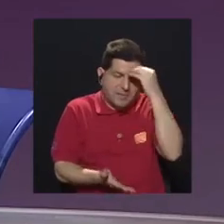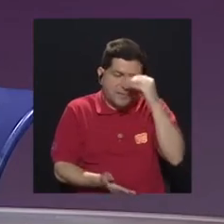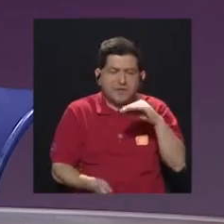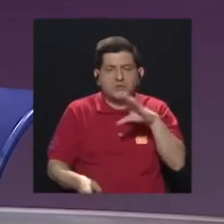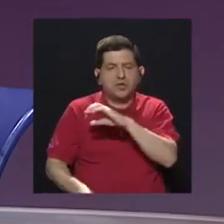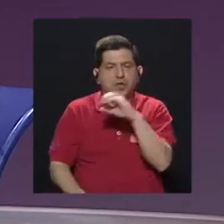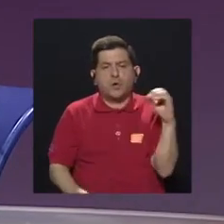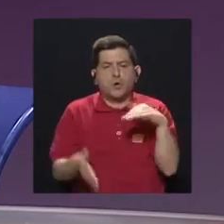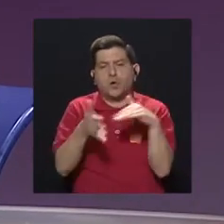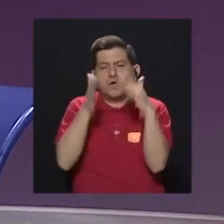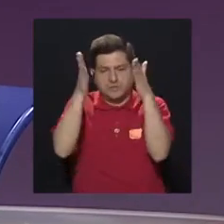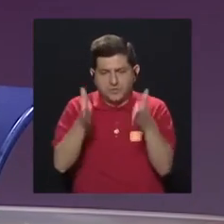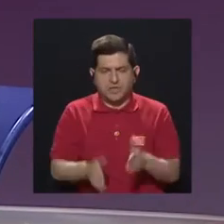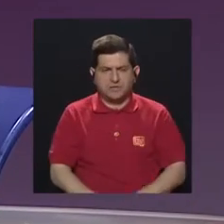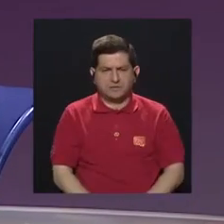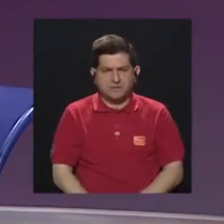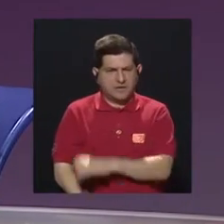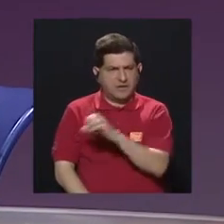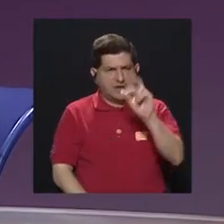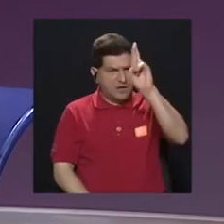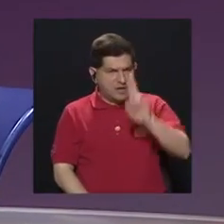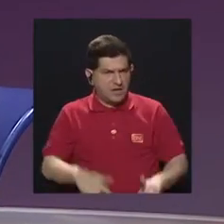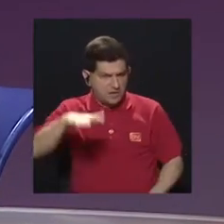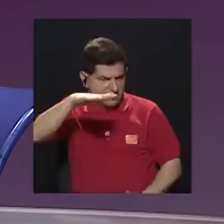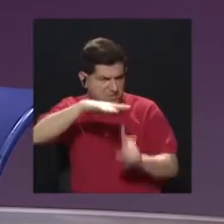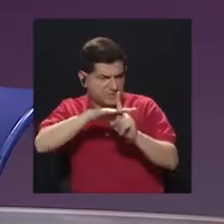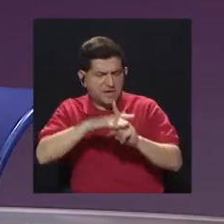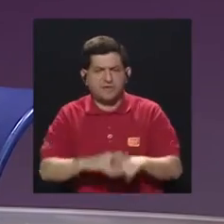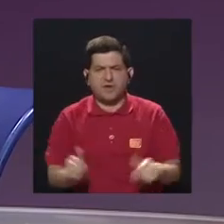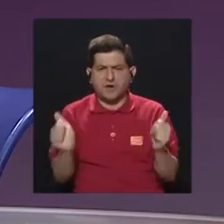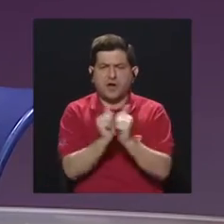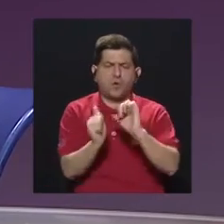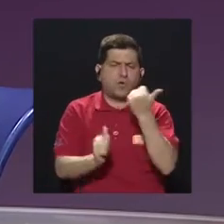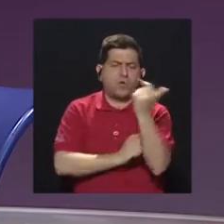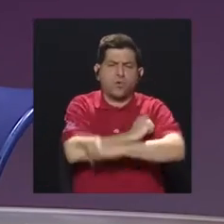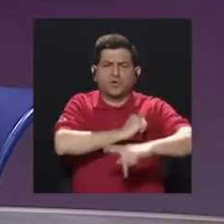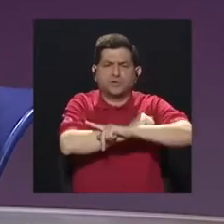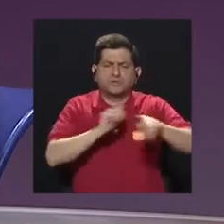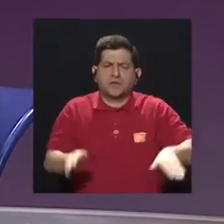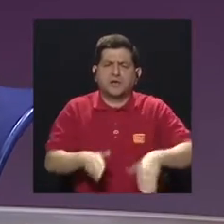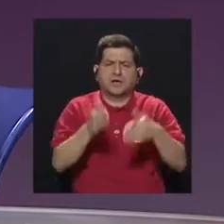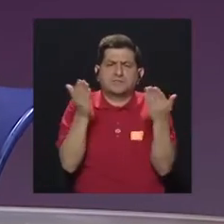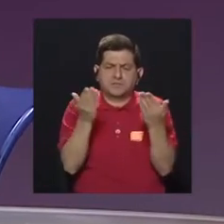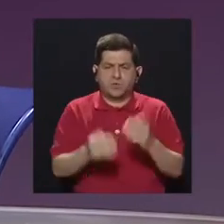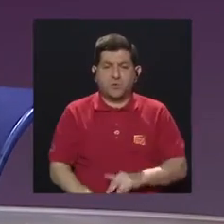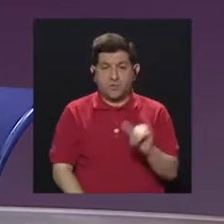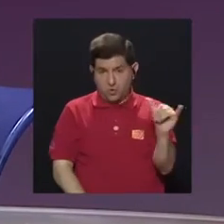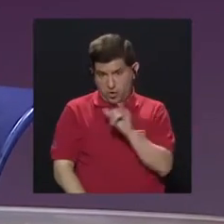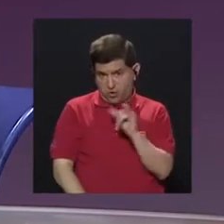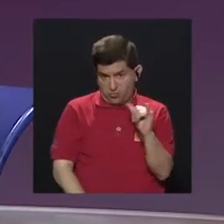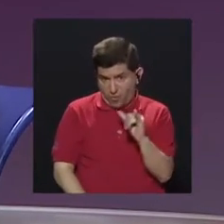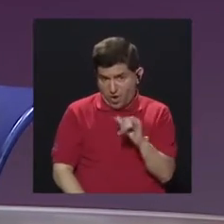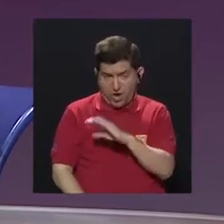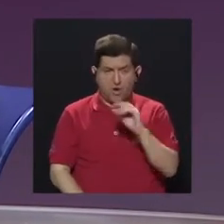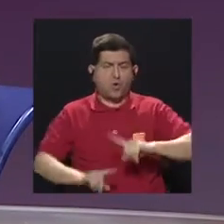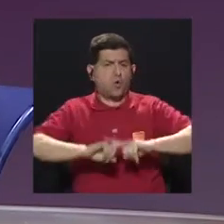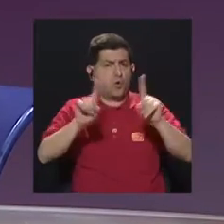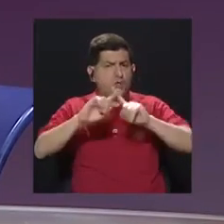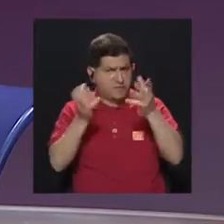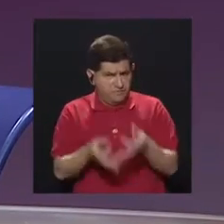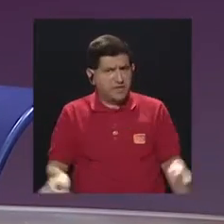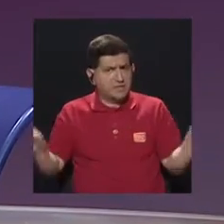y como aparece costa rica en en relación al resto de países estamos igual hay diferencias